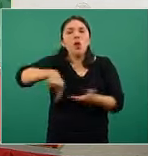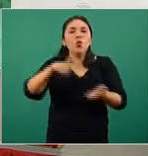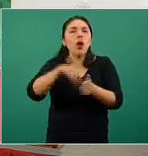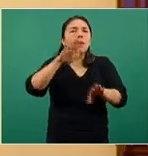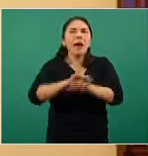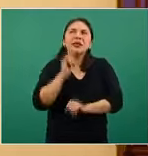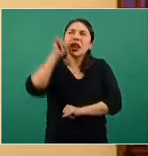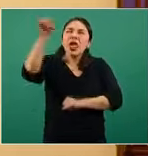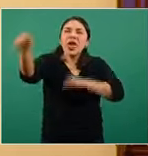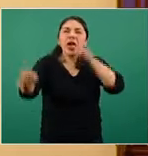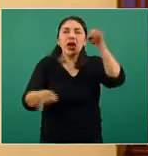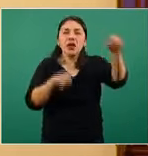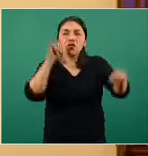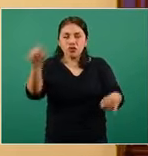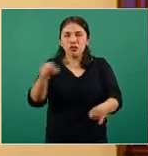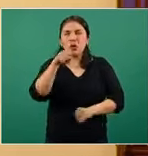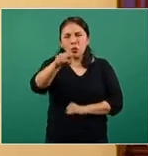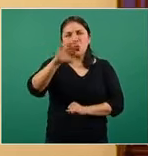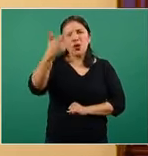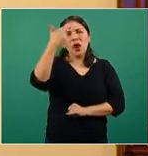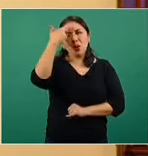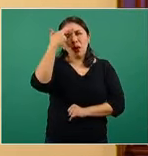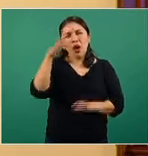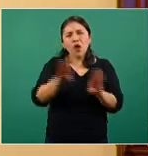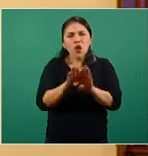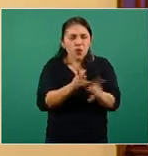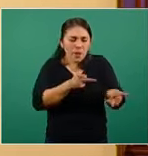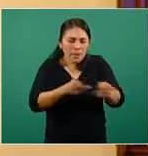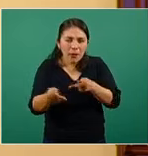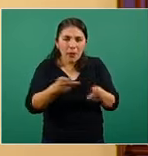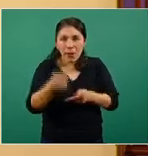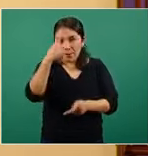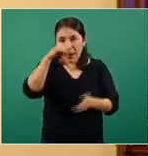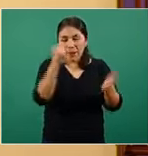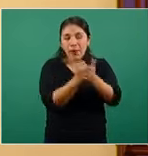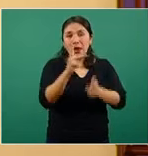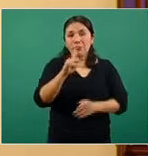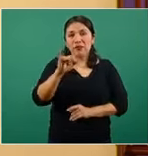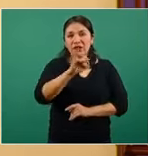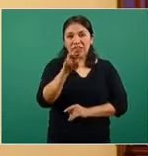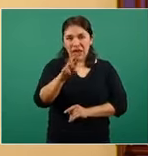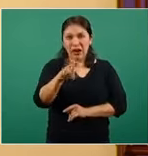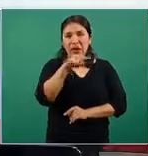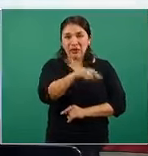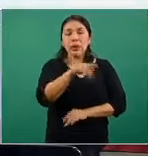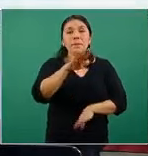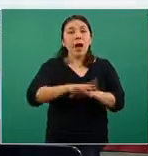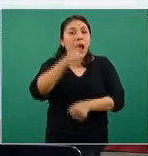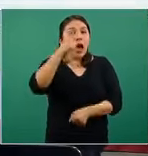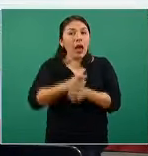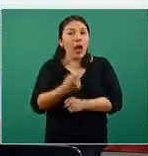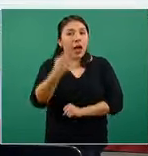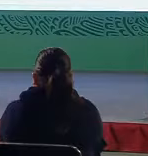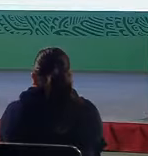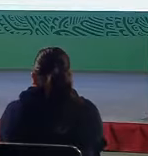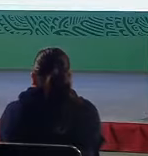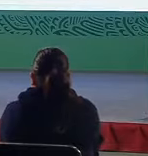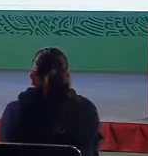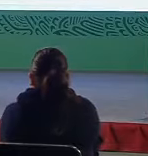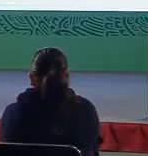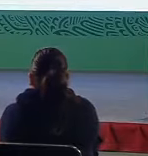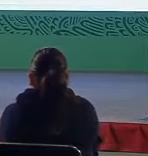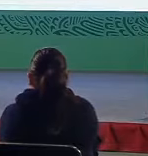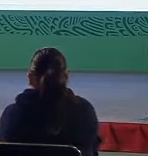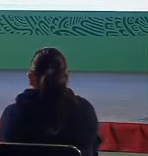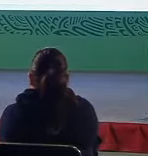localidades apartadas. Si recuerdan, la logística asociada a Pfizer-BioNTech ha sido principalmente en